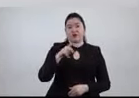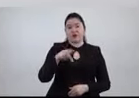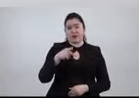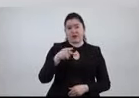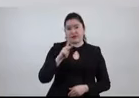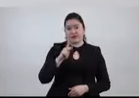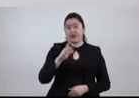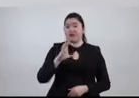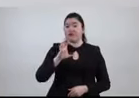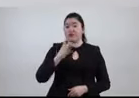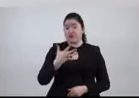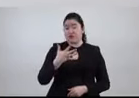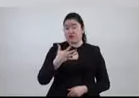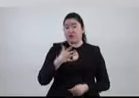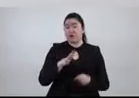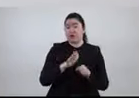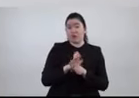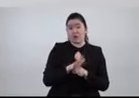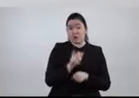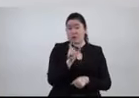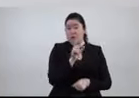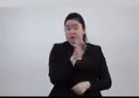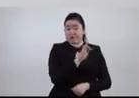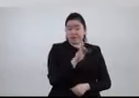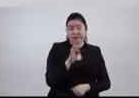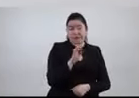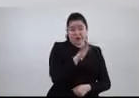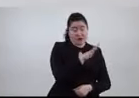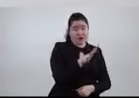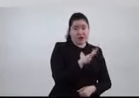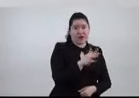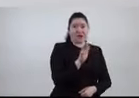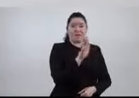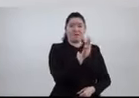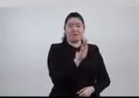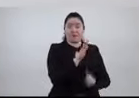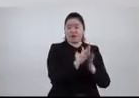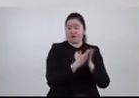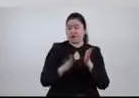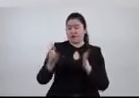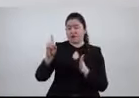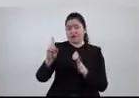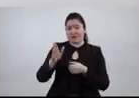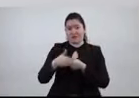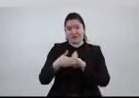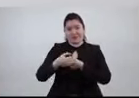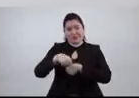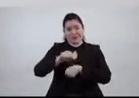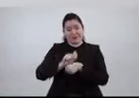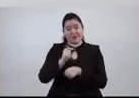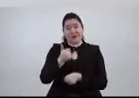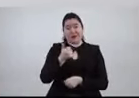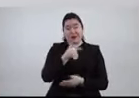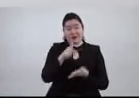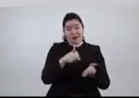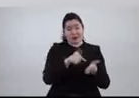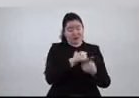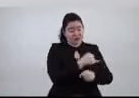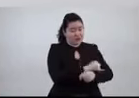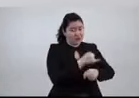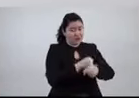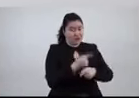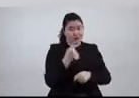la vacunación será del miércoles al domingo de la próxima semana, y son 6 sedes en Iztapalapa